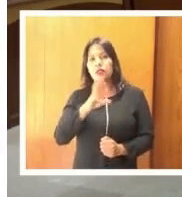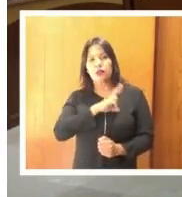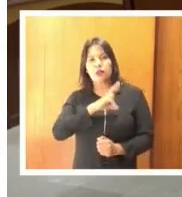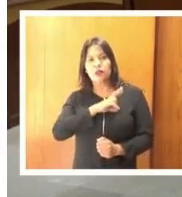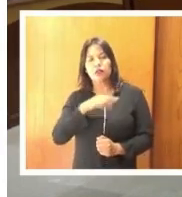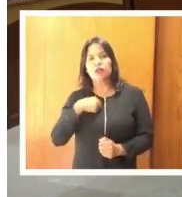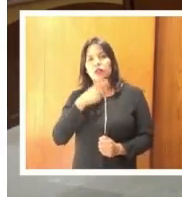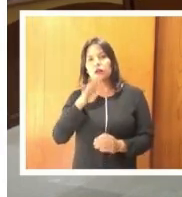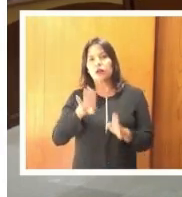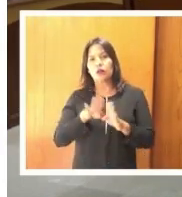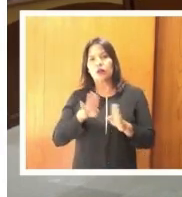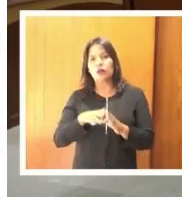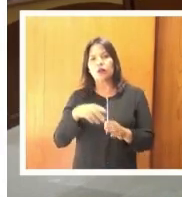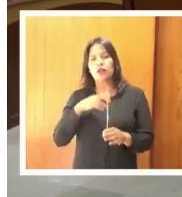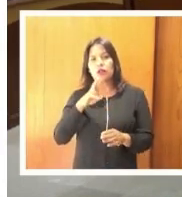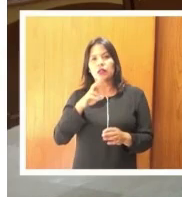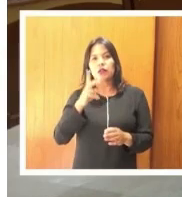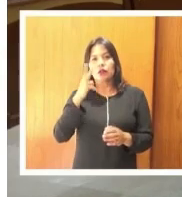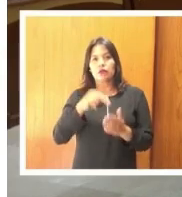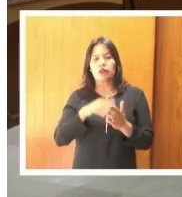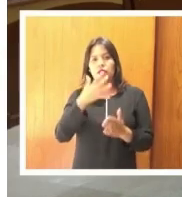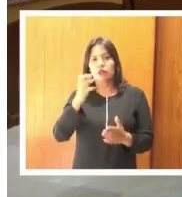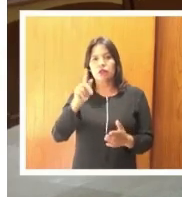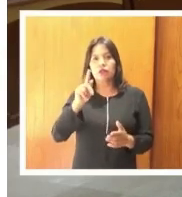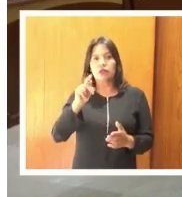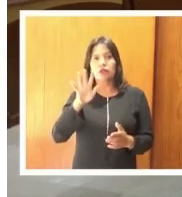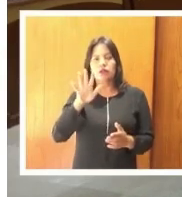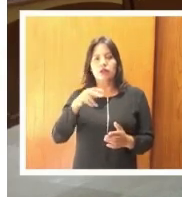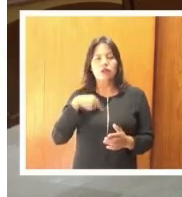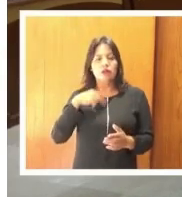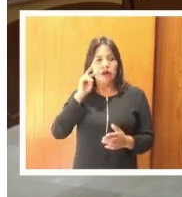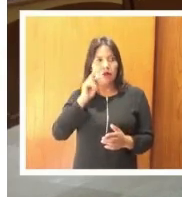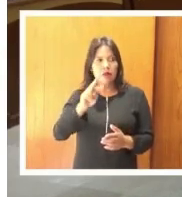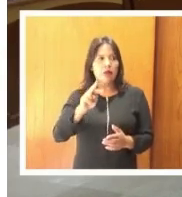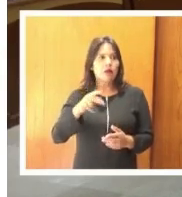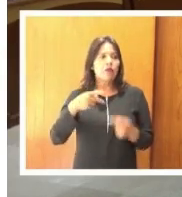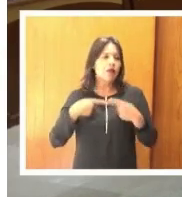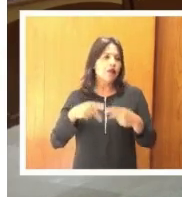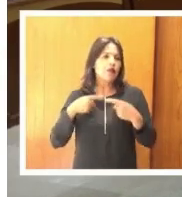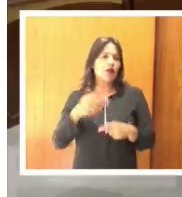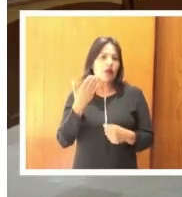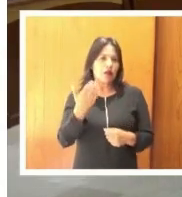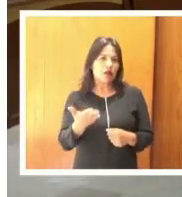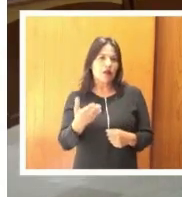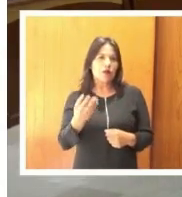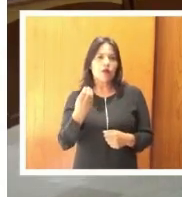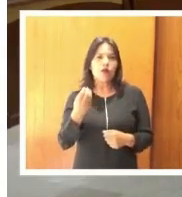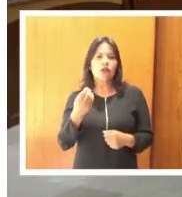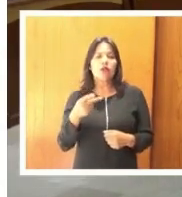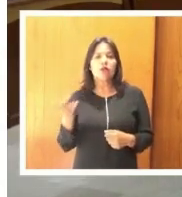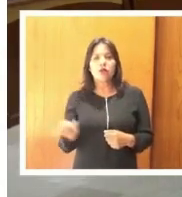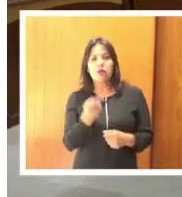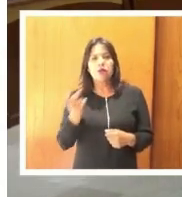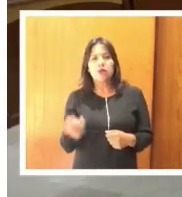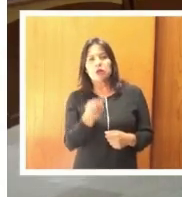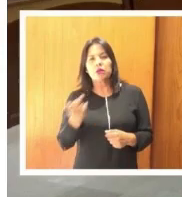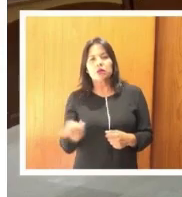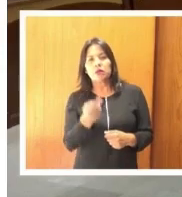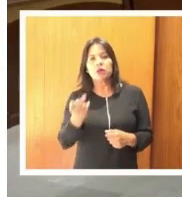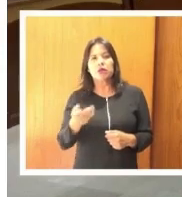recurso 2575, ya que se advierte que la persona solicitante formuló diversas interrogantes,